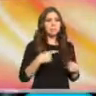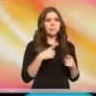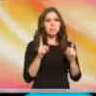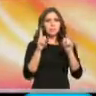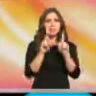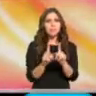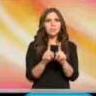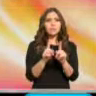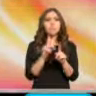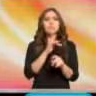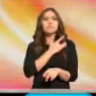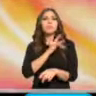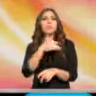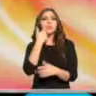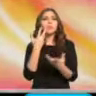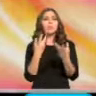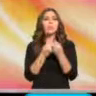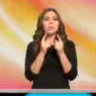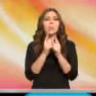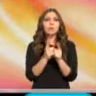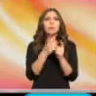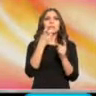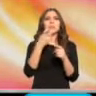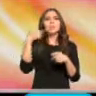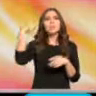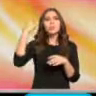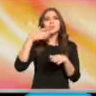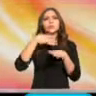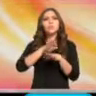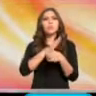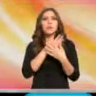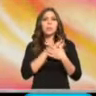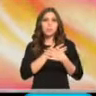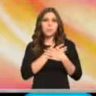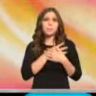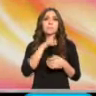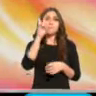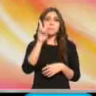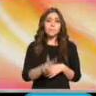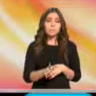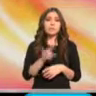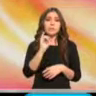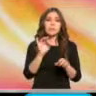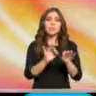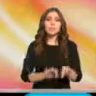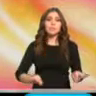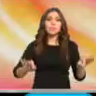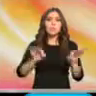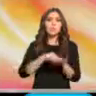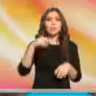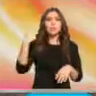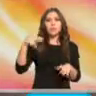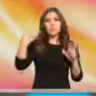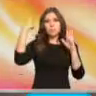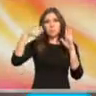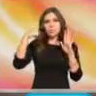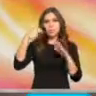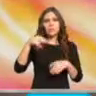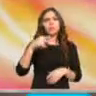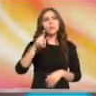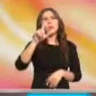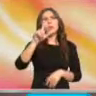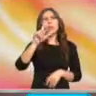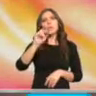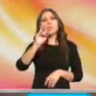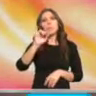quieren es estar juntos. Es una película sobre amor. Sobre amor, exactamente. Por eso importa el nombre de la película, que es Loving.